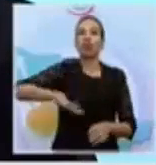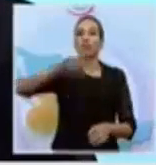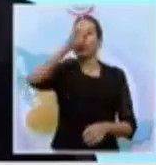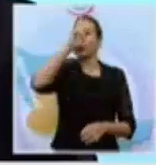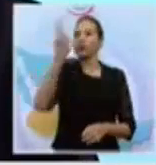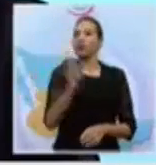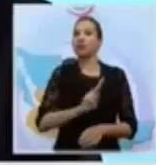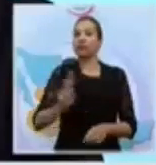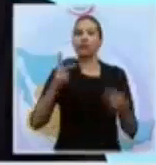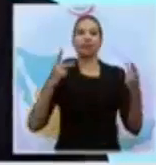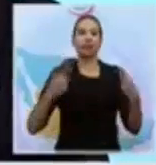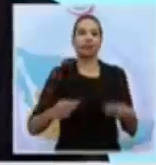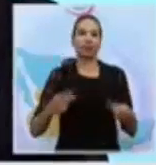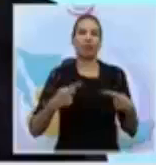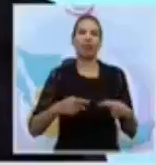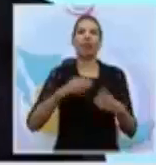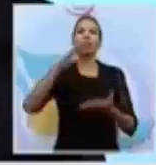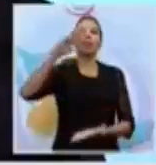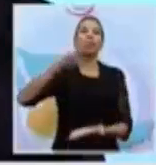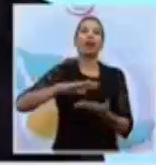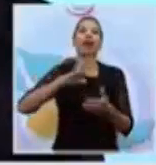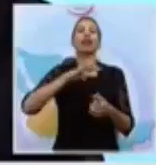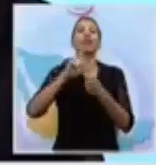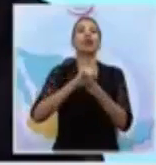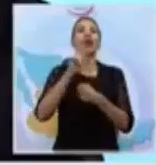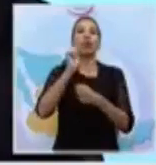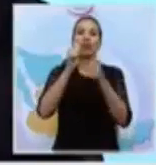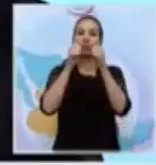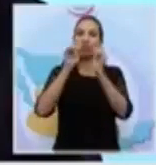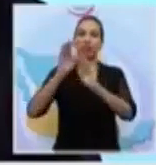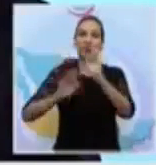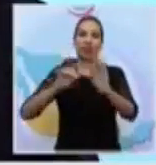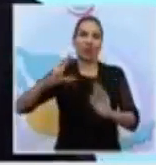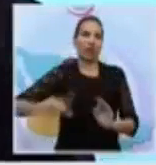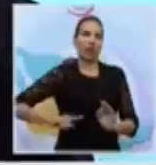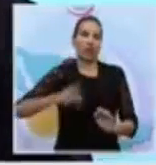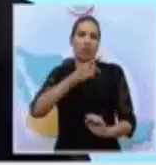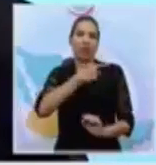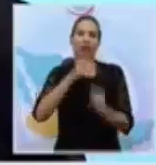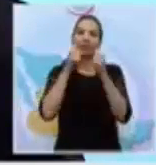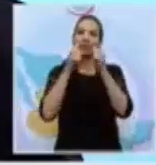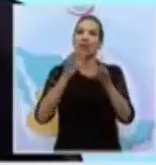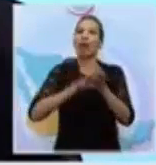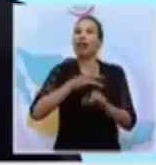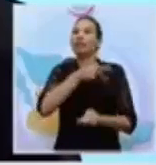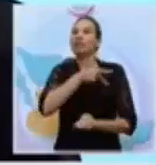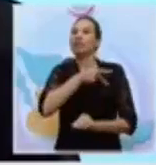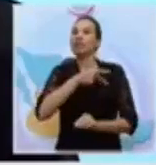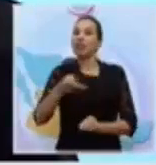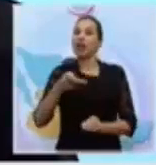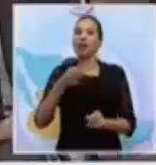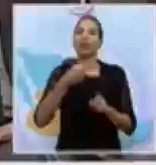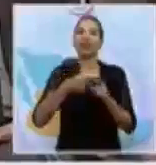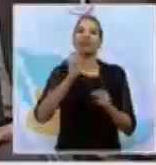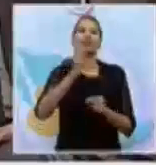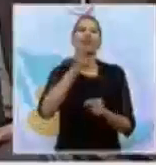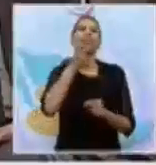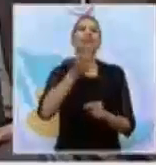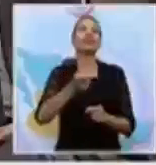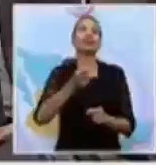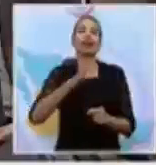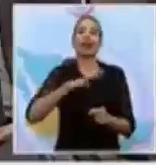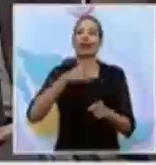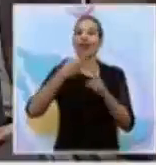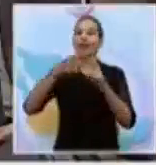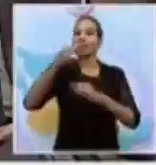extremos. Se busca reducir la política social a la atención a pobres extremos. Nos vendieron la idea de que